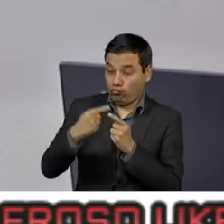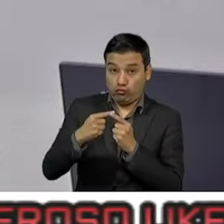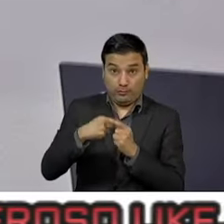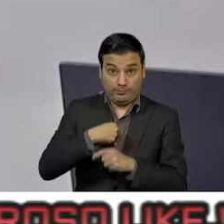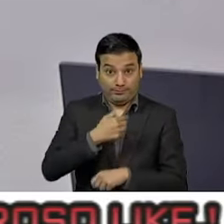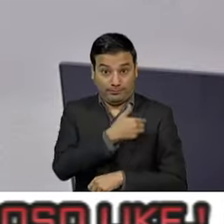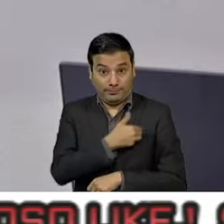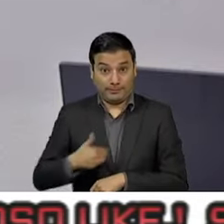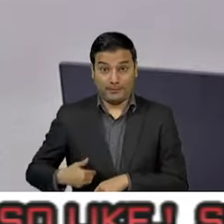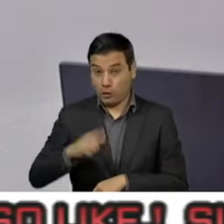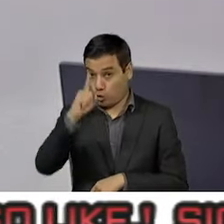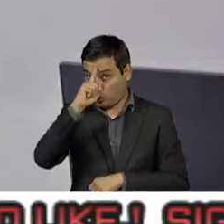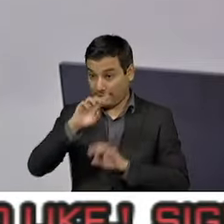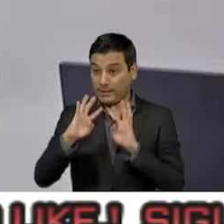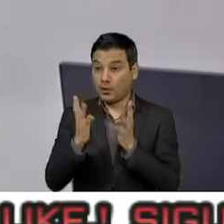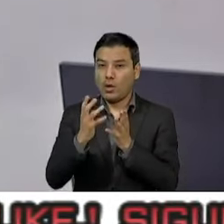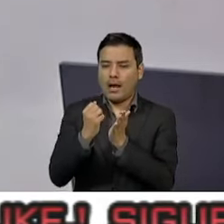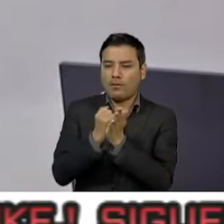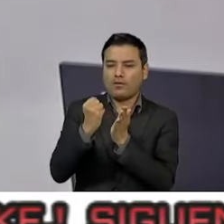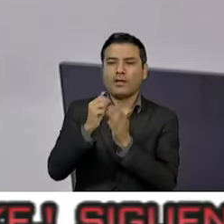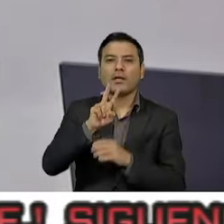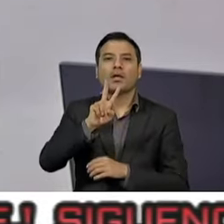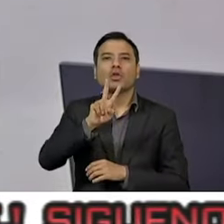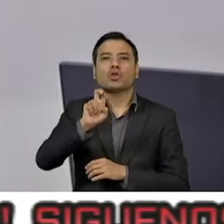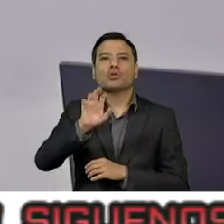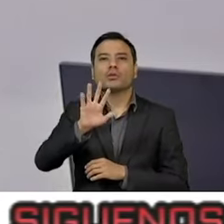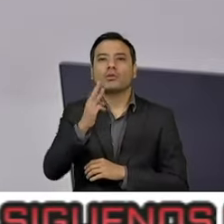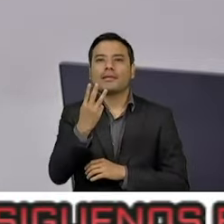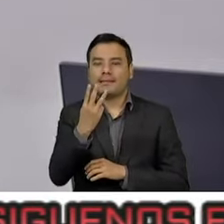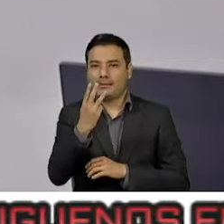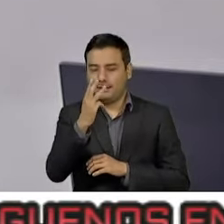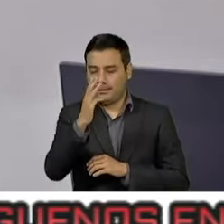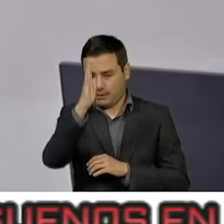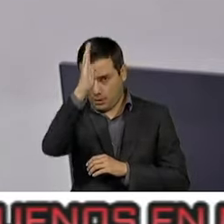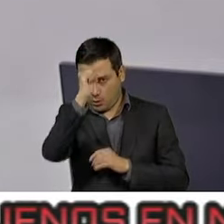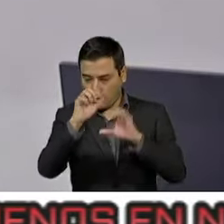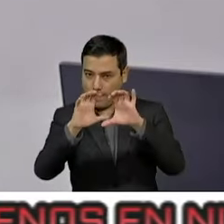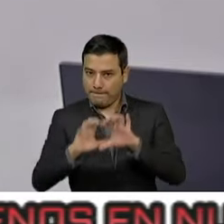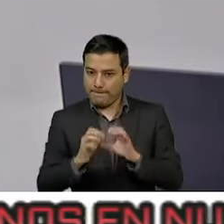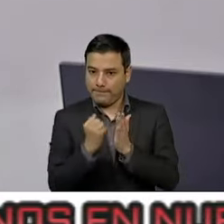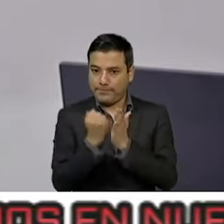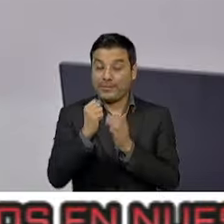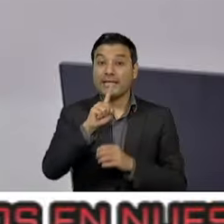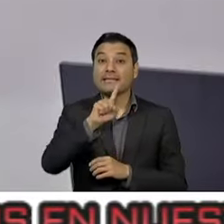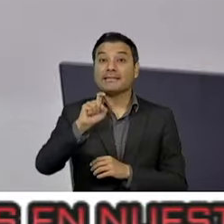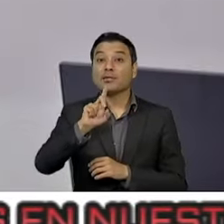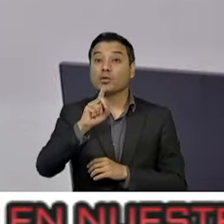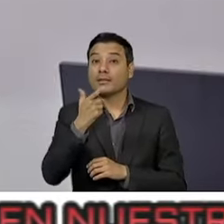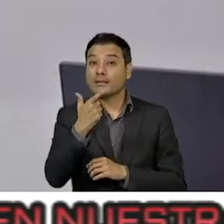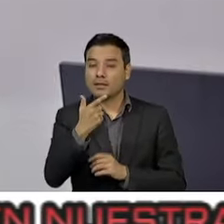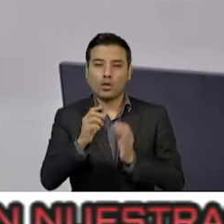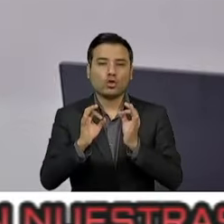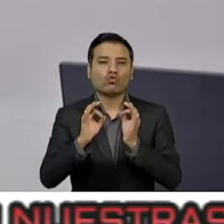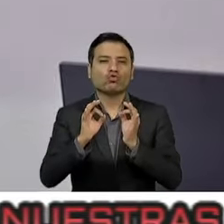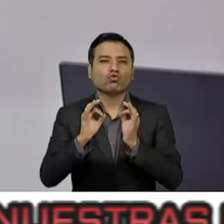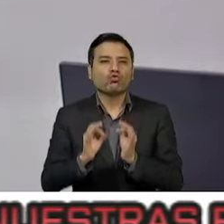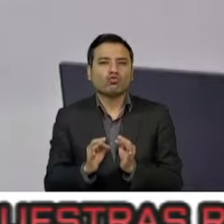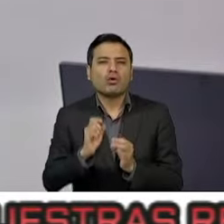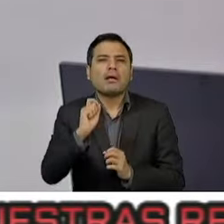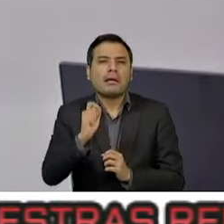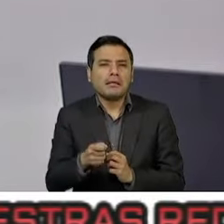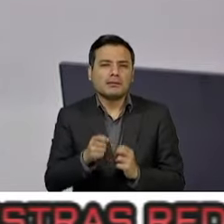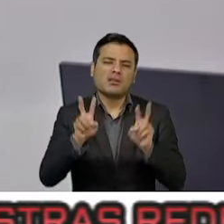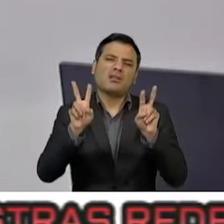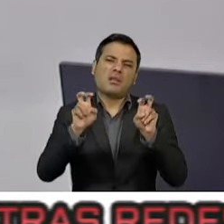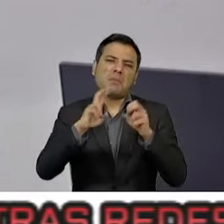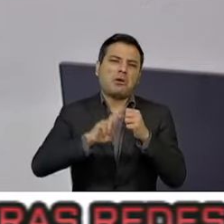General ha aprobado un total de 253 acuerdos. De ellos, 137 tienen naturaleza ordinaria